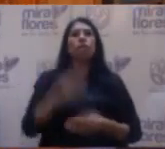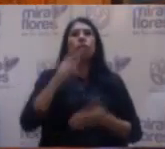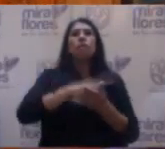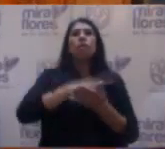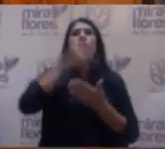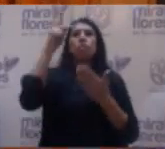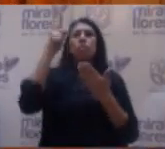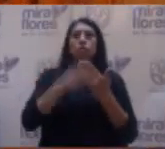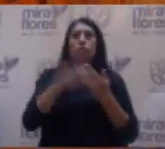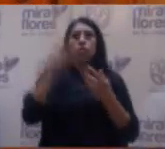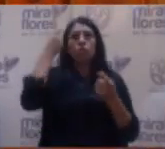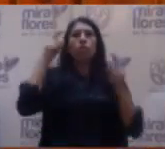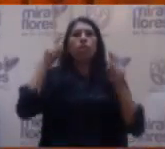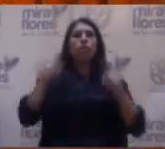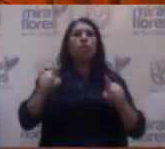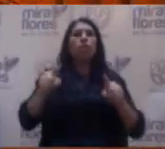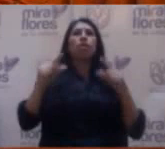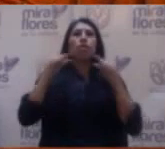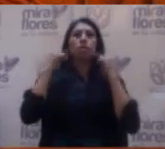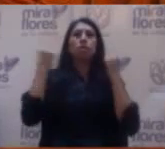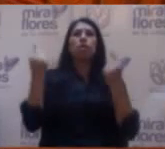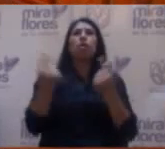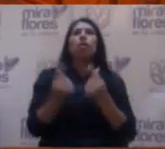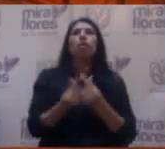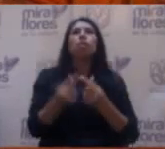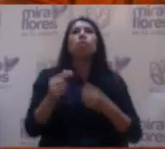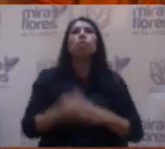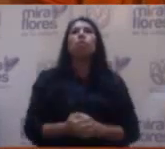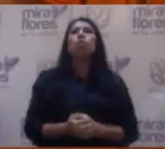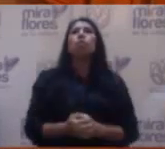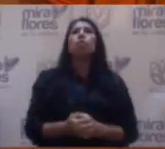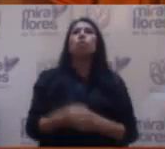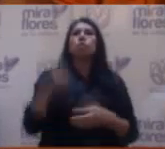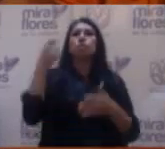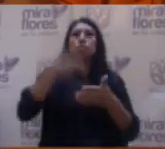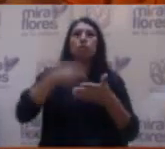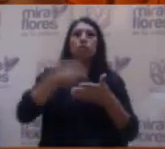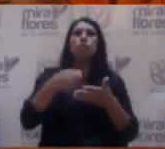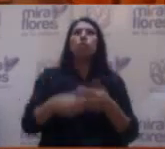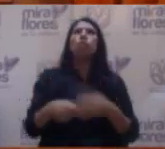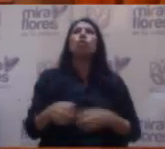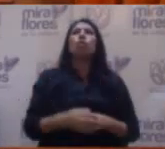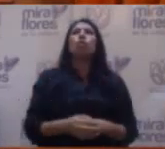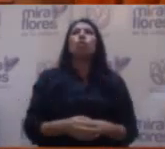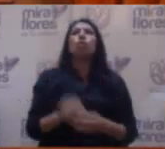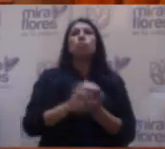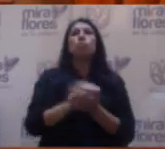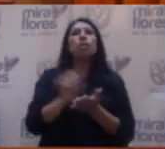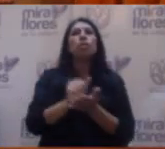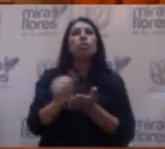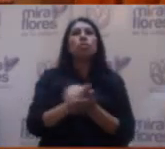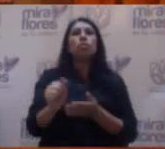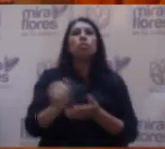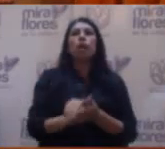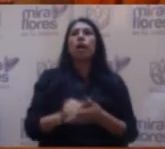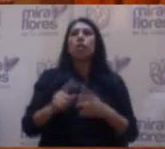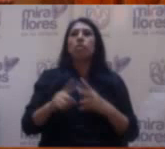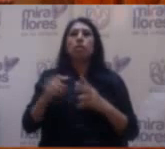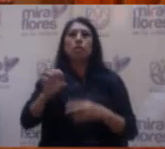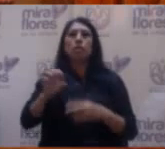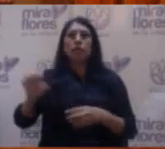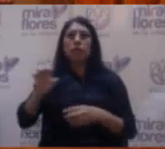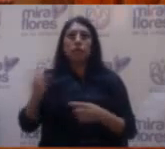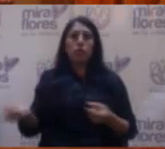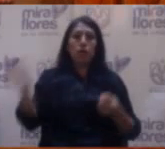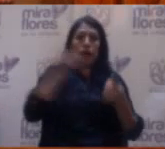Proyecto de acuerdo de Consejo que aprueba el otorgamiento de subvención económica mensual con efectividad a partir del mes de enero y durante el